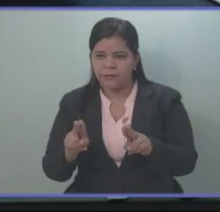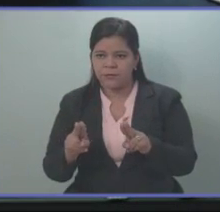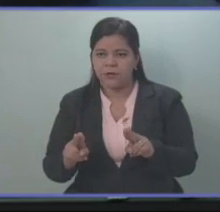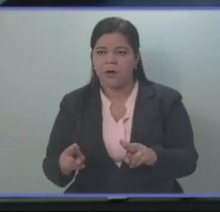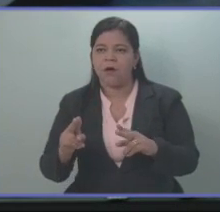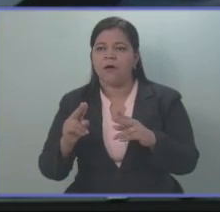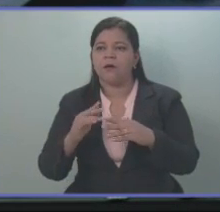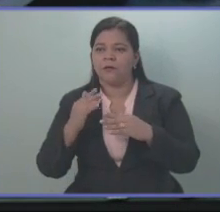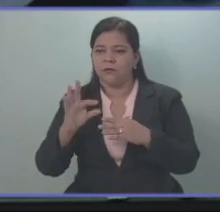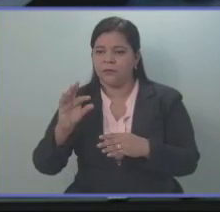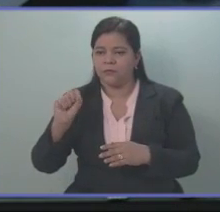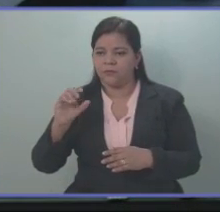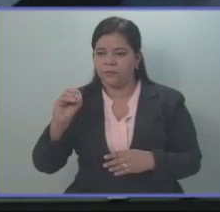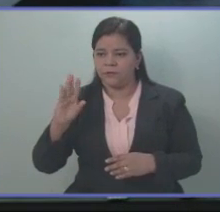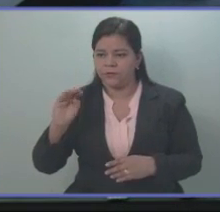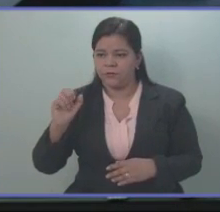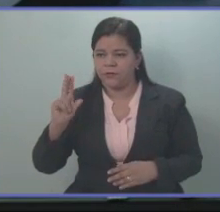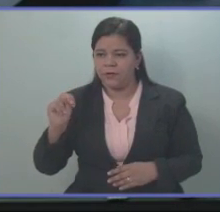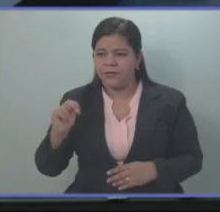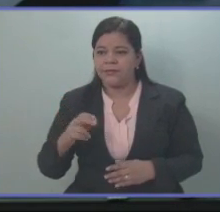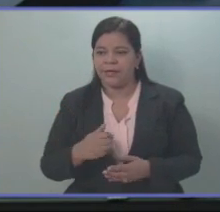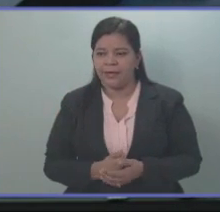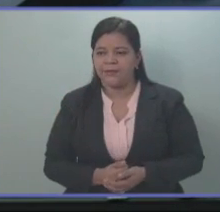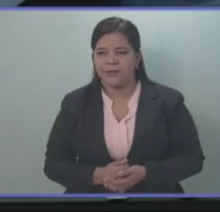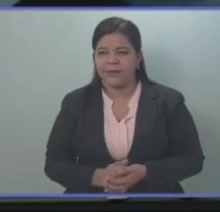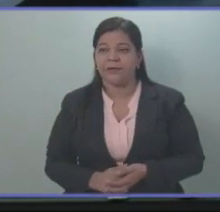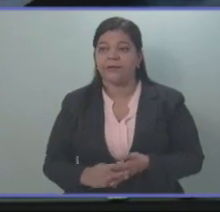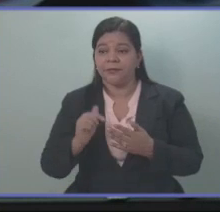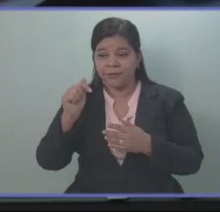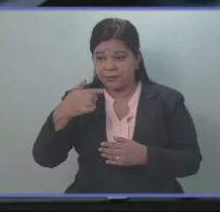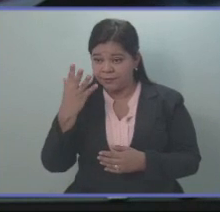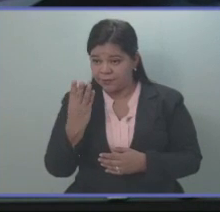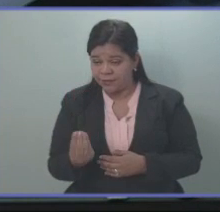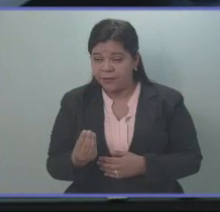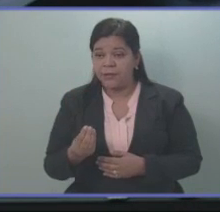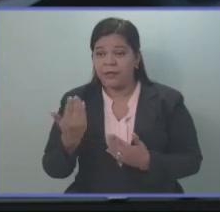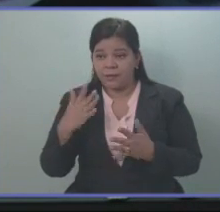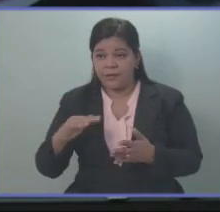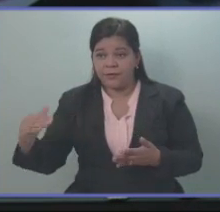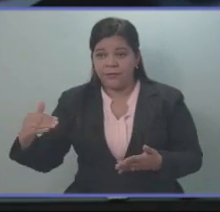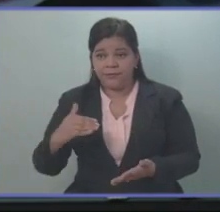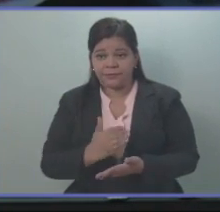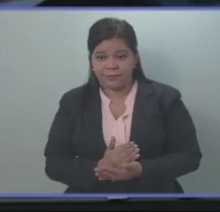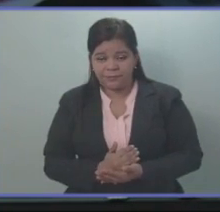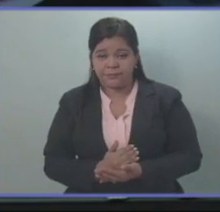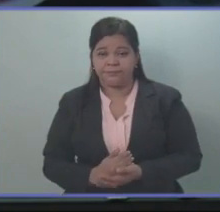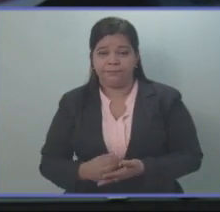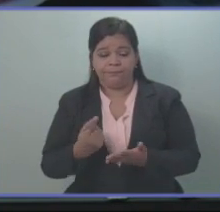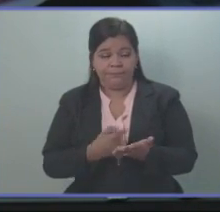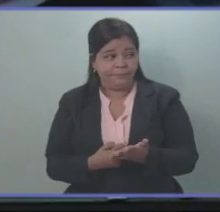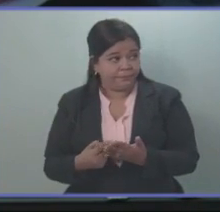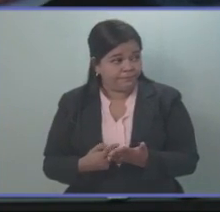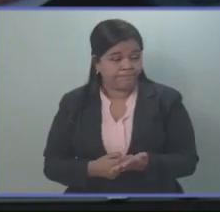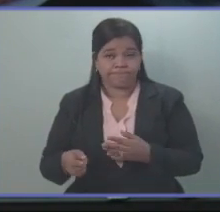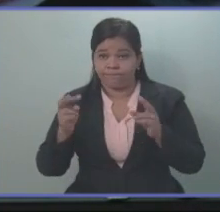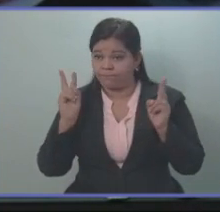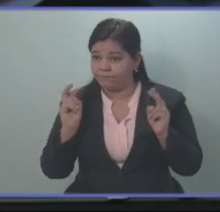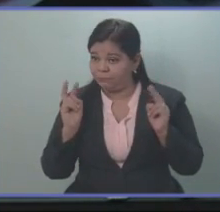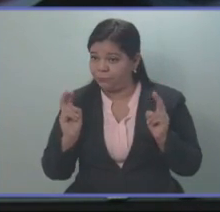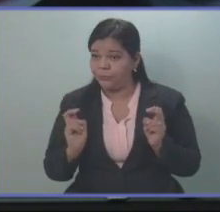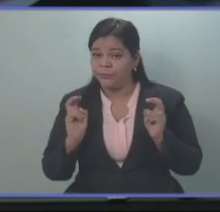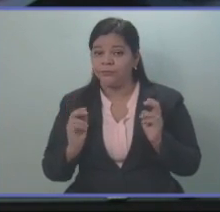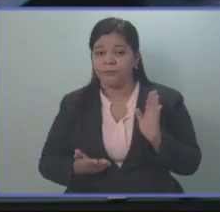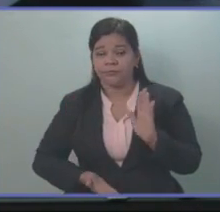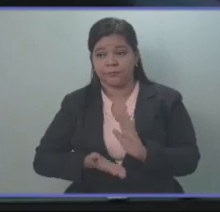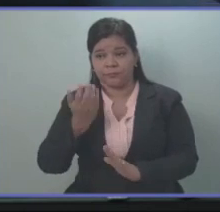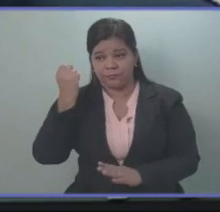Vivienda Fescobán, que este día también están presentes porque se discutirá un tema que es de mucho interés para